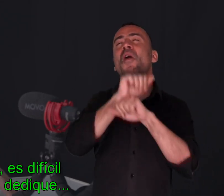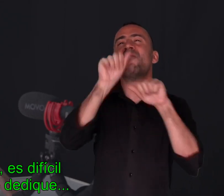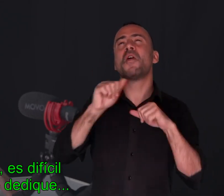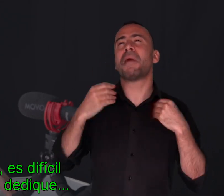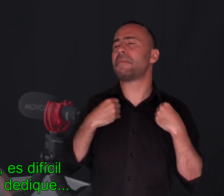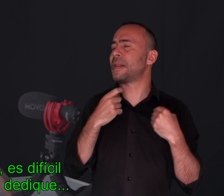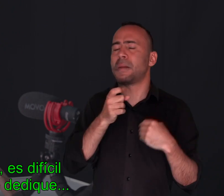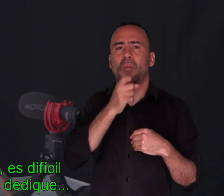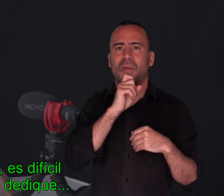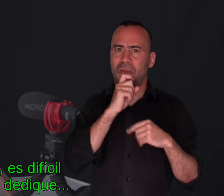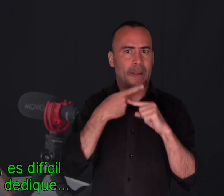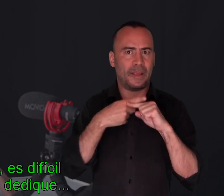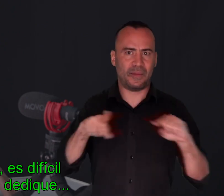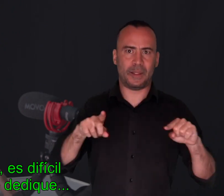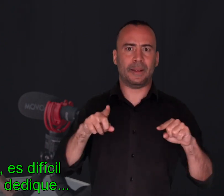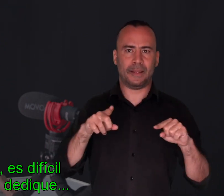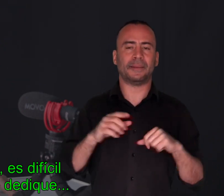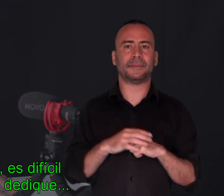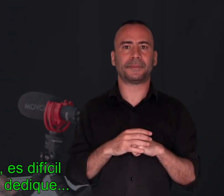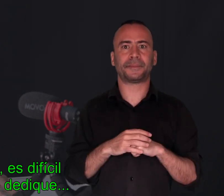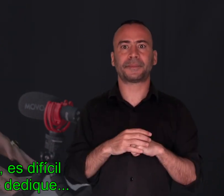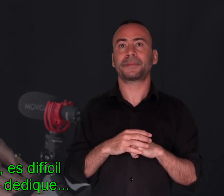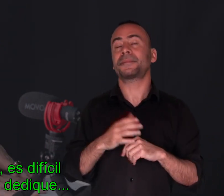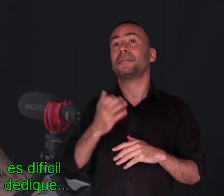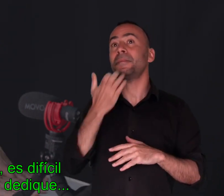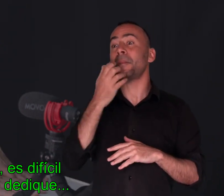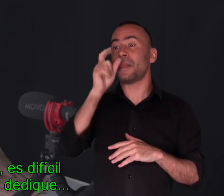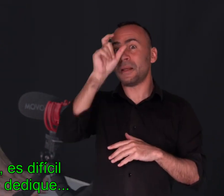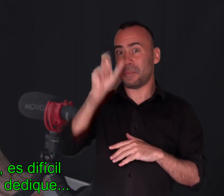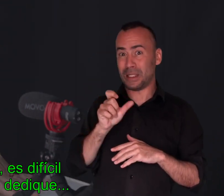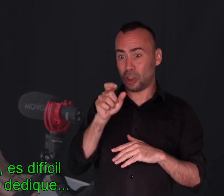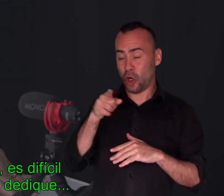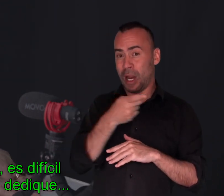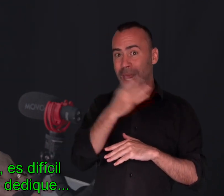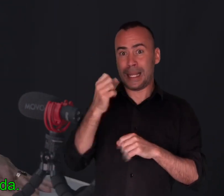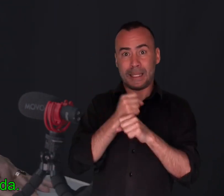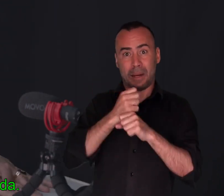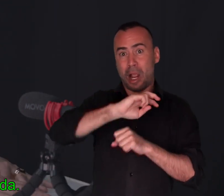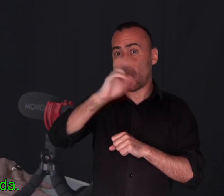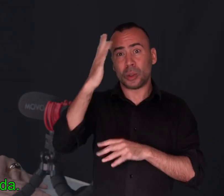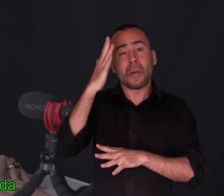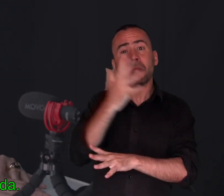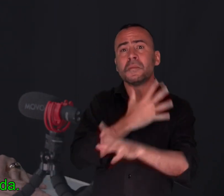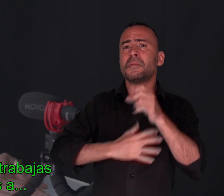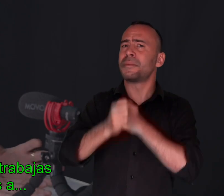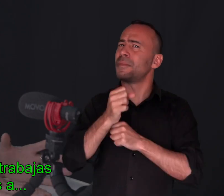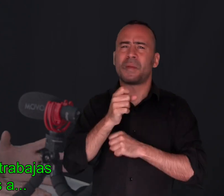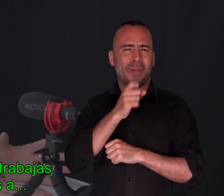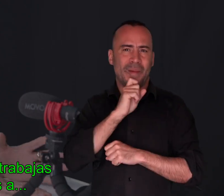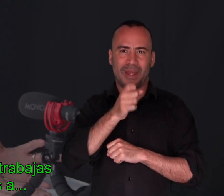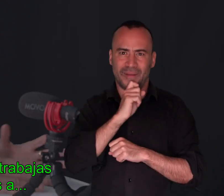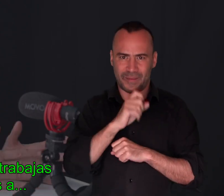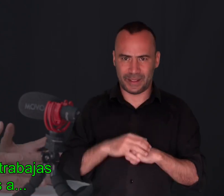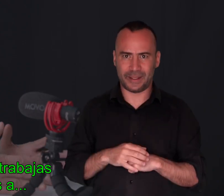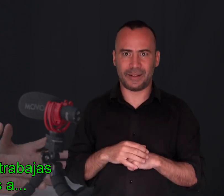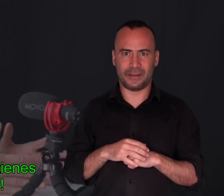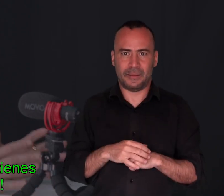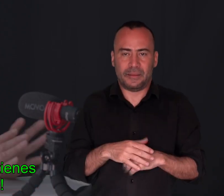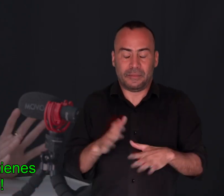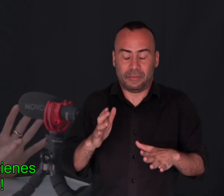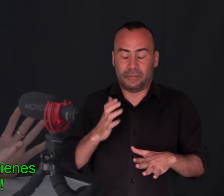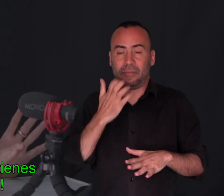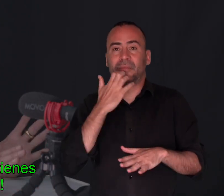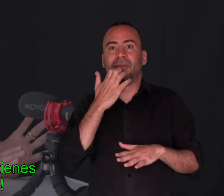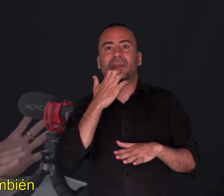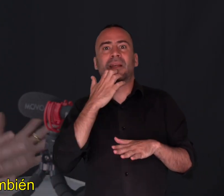igual es difícil es difícil que gente que no se dedique lo entienda porque igual trabajas de martes